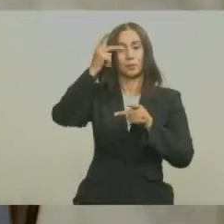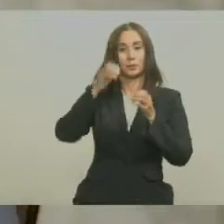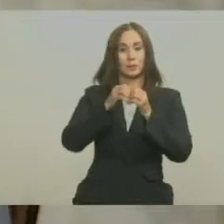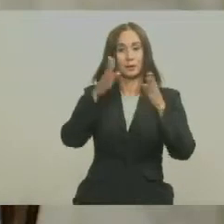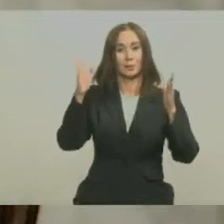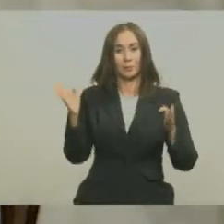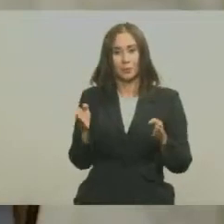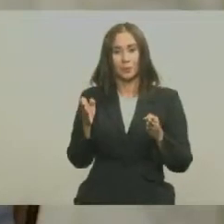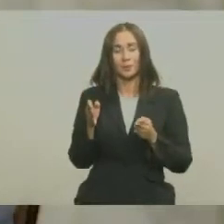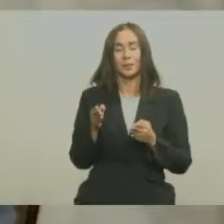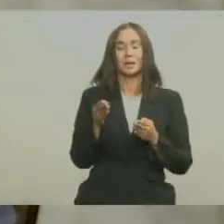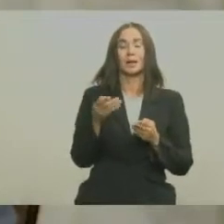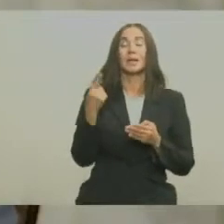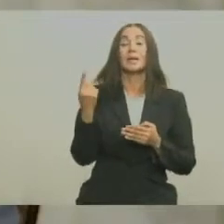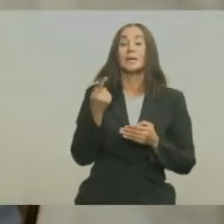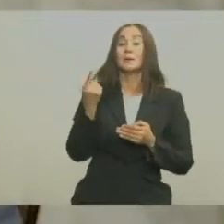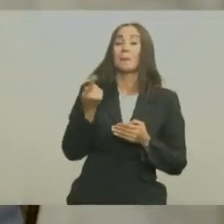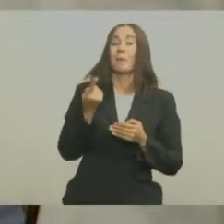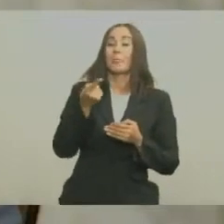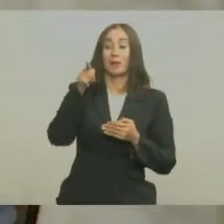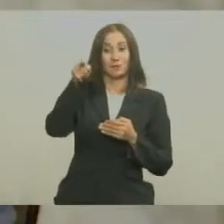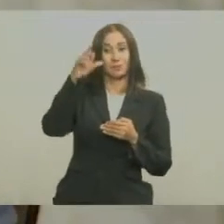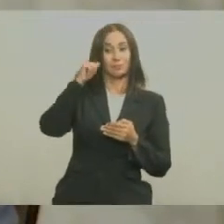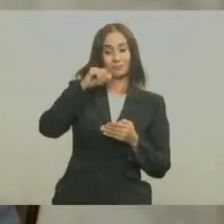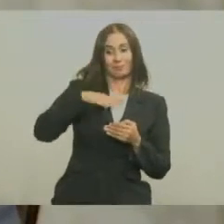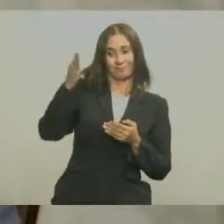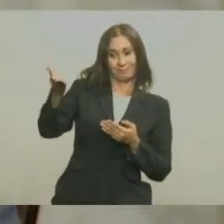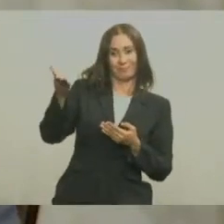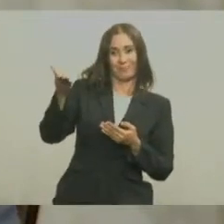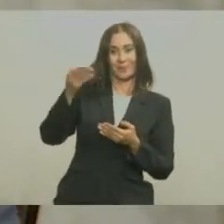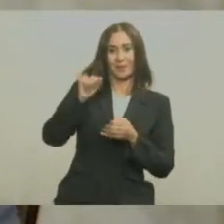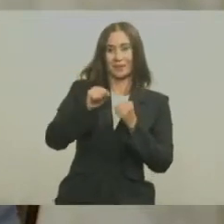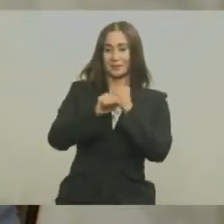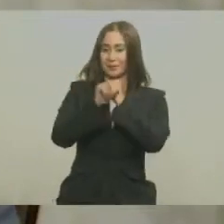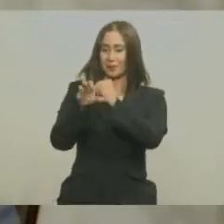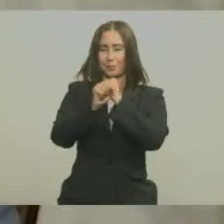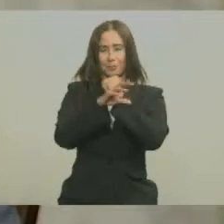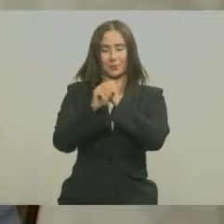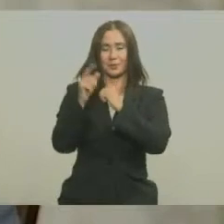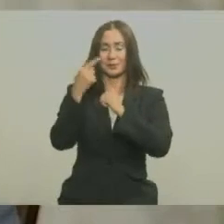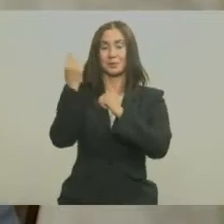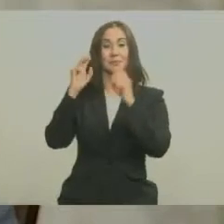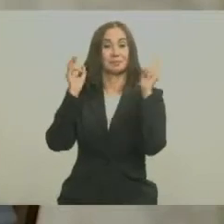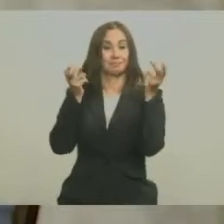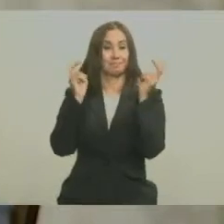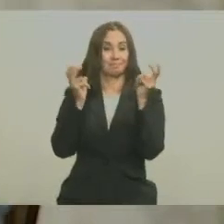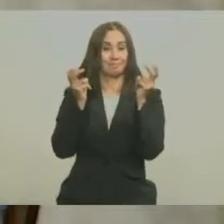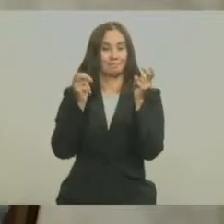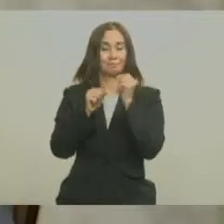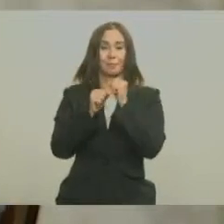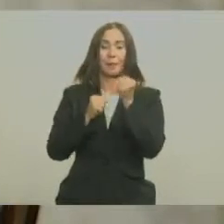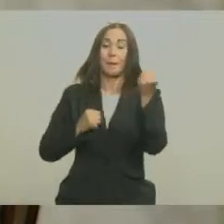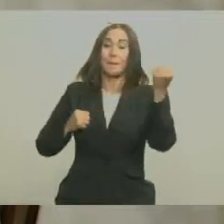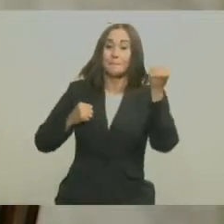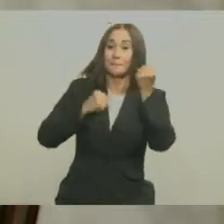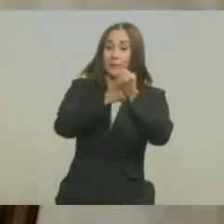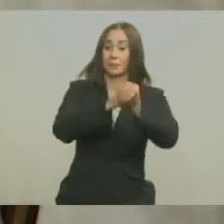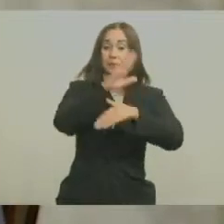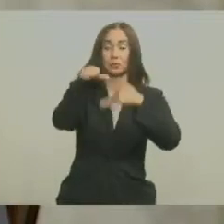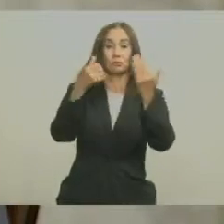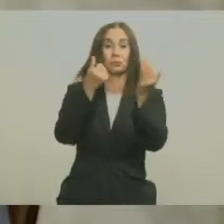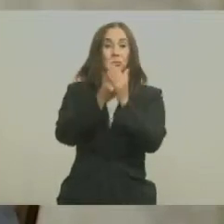querida Gloria, que ha sido propulsora desde hace muchos años atrás de esta iniciativa, para impulsar todas esas